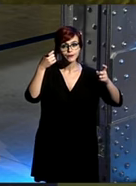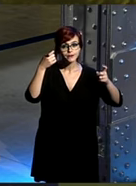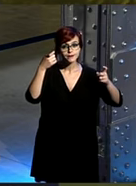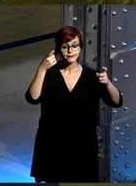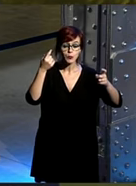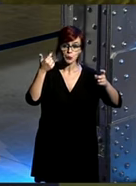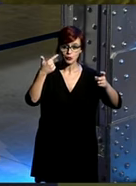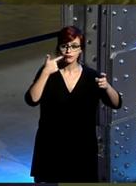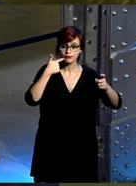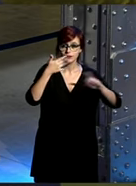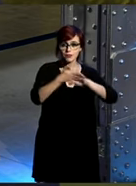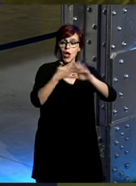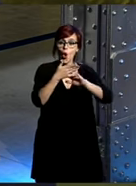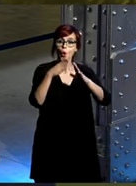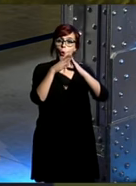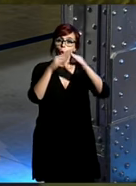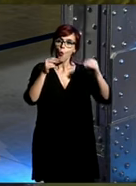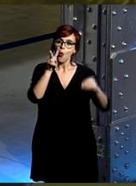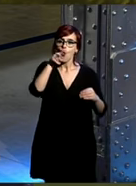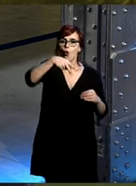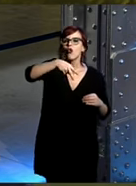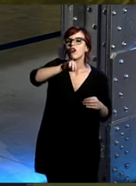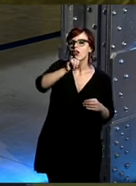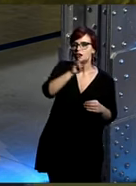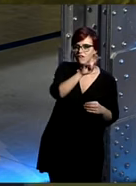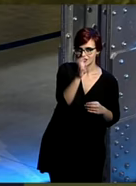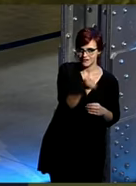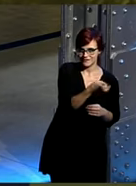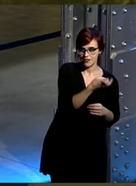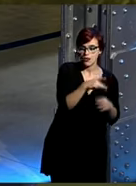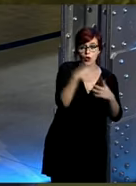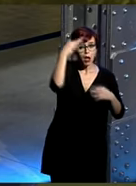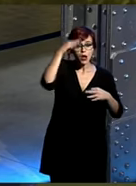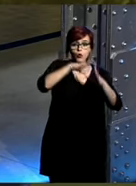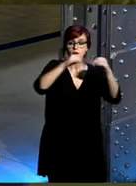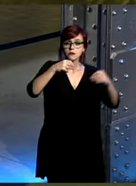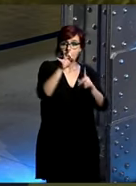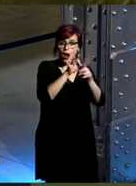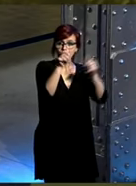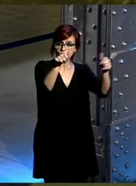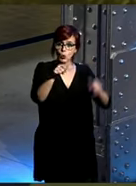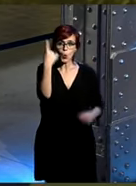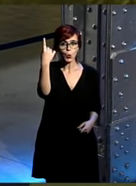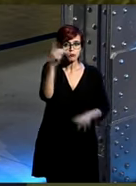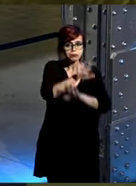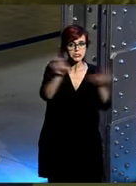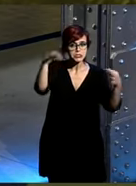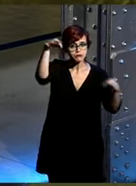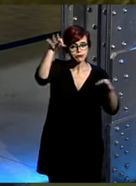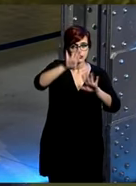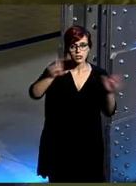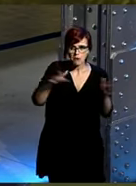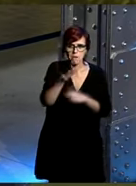volviendo a la palabra universidad. Imaginémonos una universidad que solo tiene un grado, ¿no? Imaginémonos una universidad,